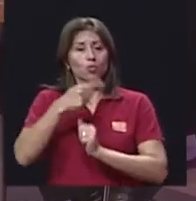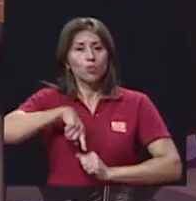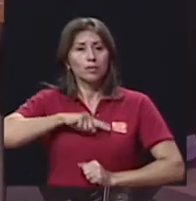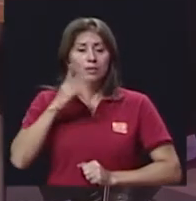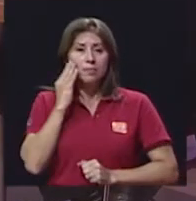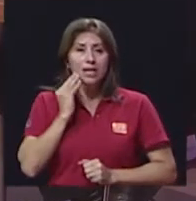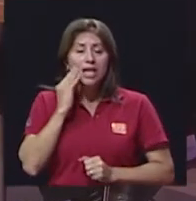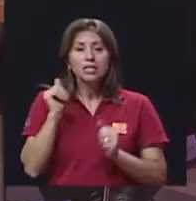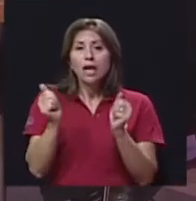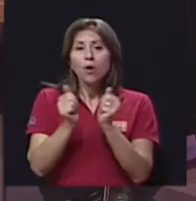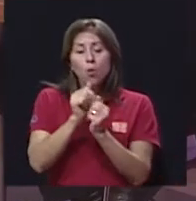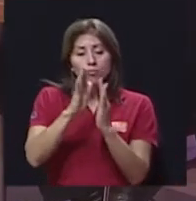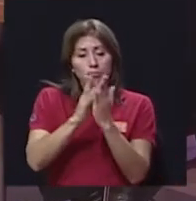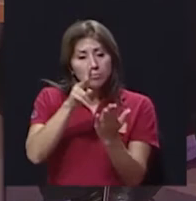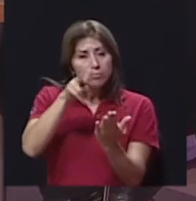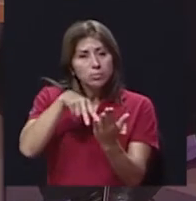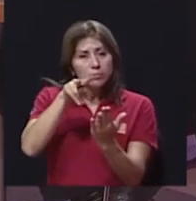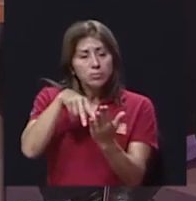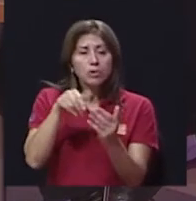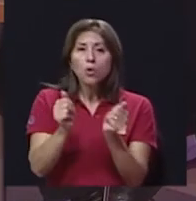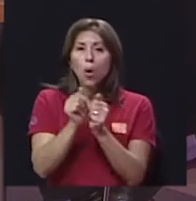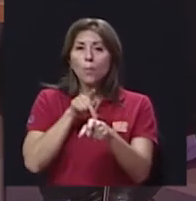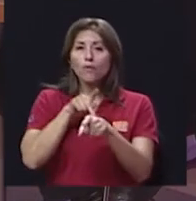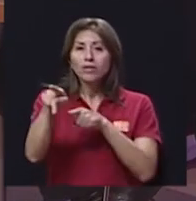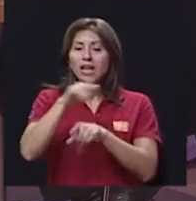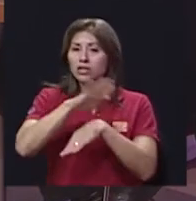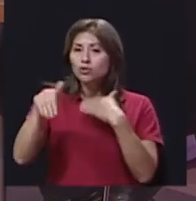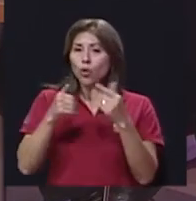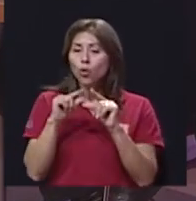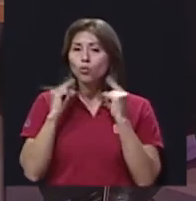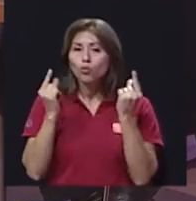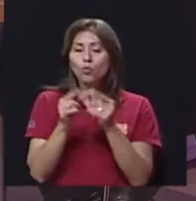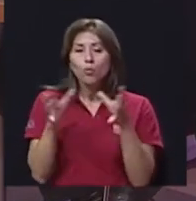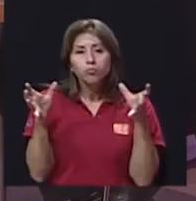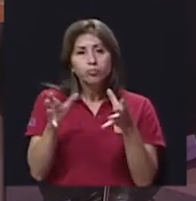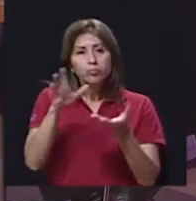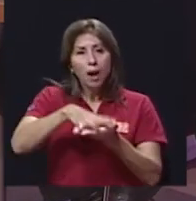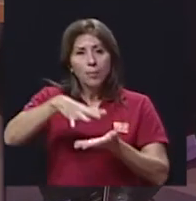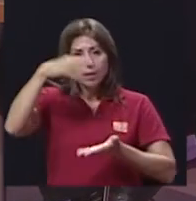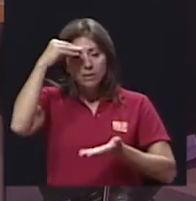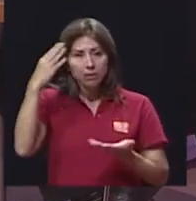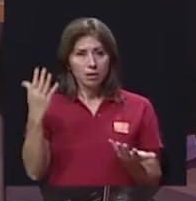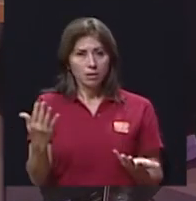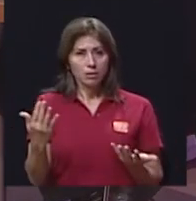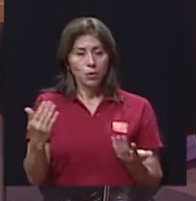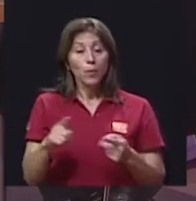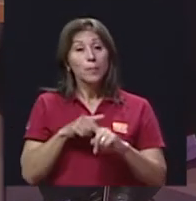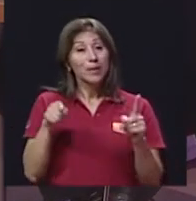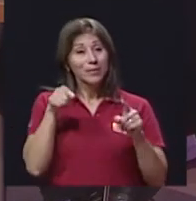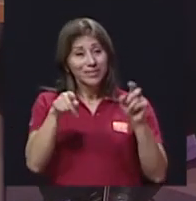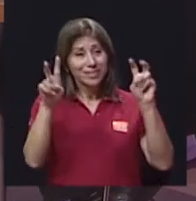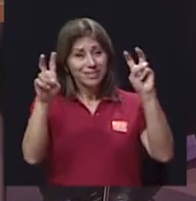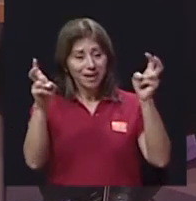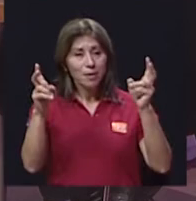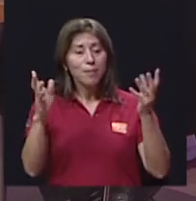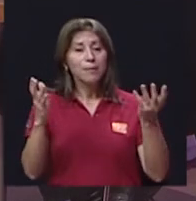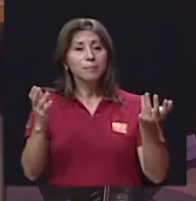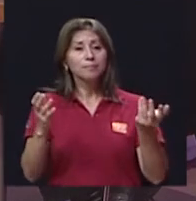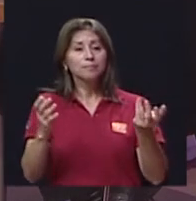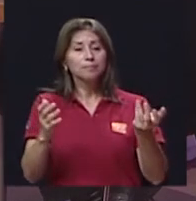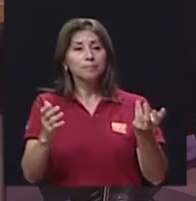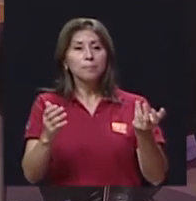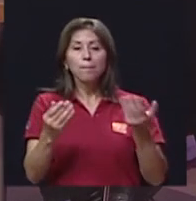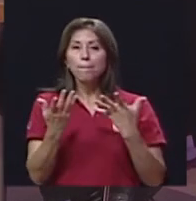de profesionales y de personas vamos ahí vamos aprendiendo con colectivamente pero efectivamente este tema digamos de la de